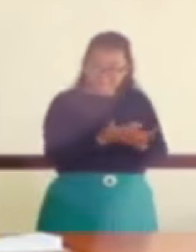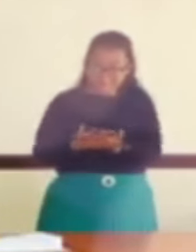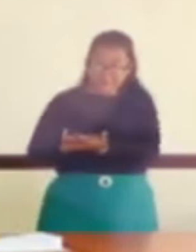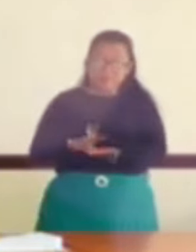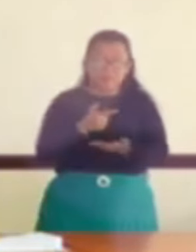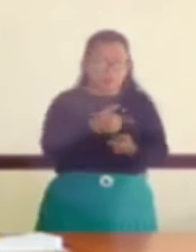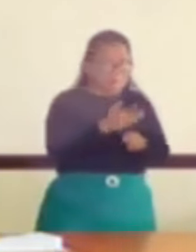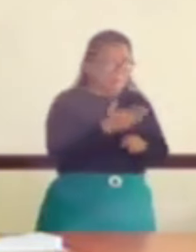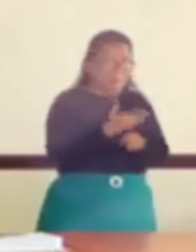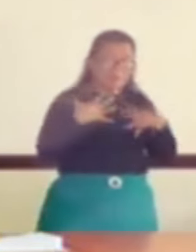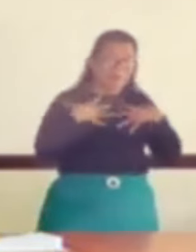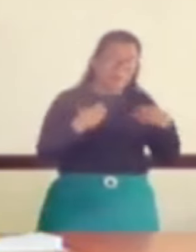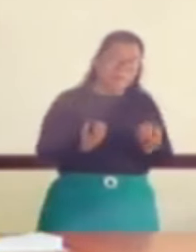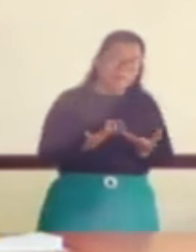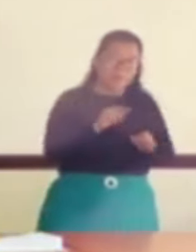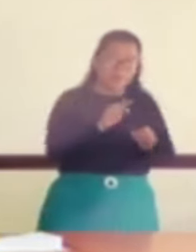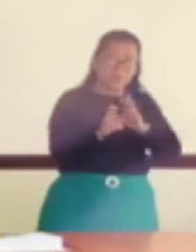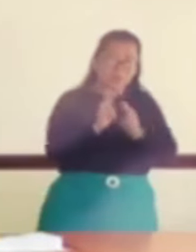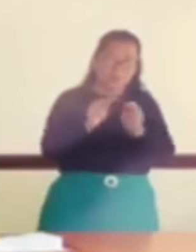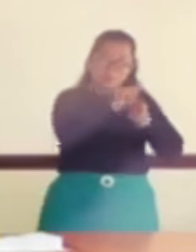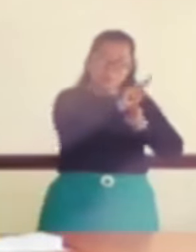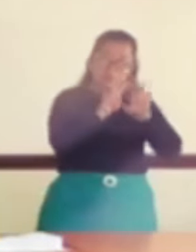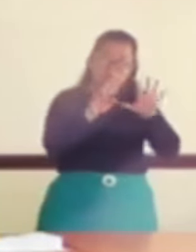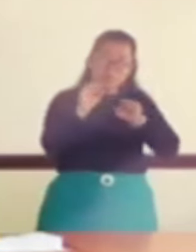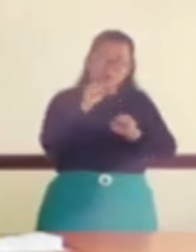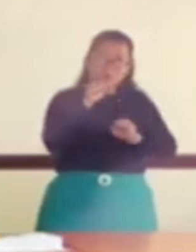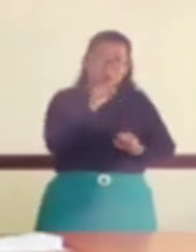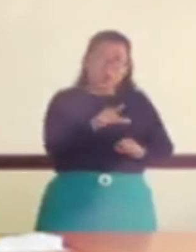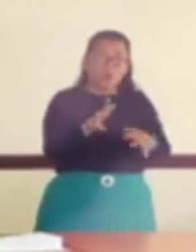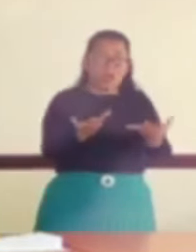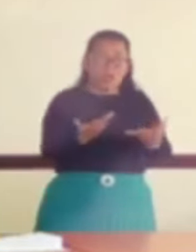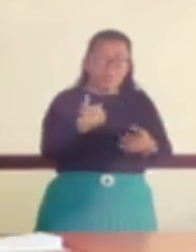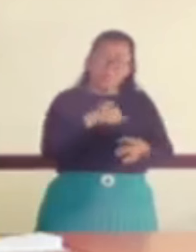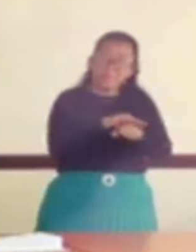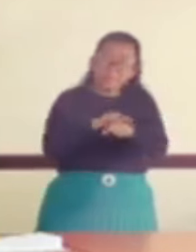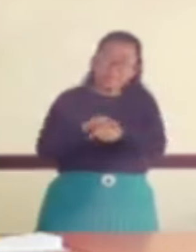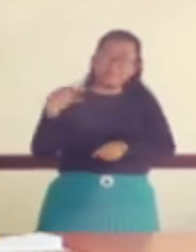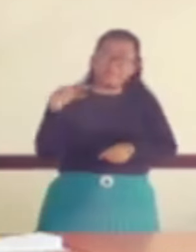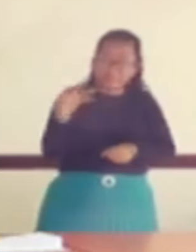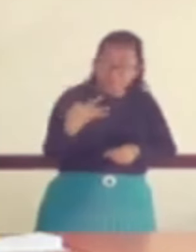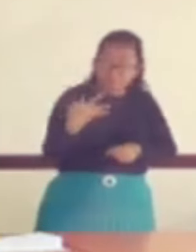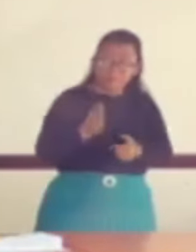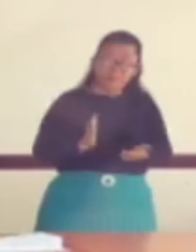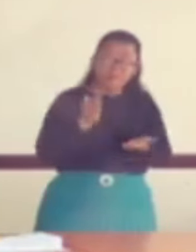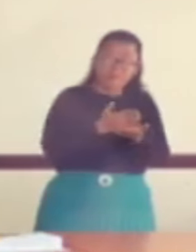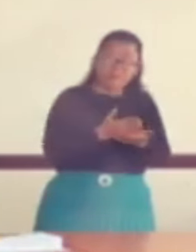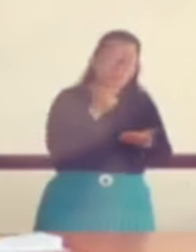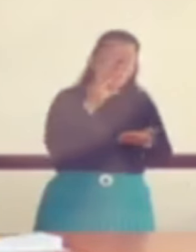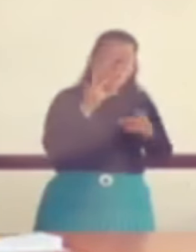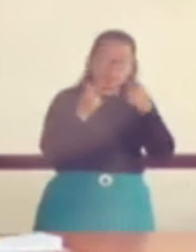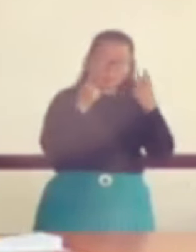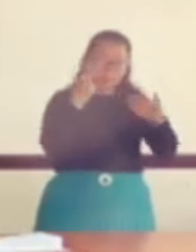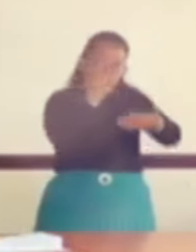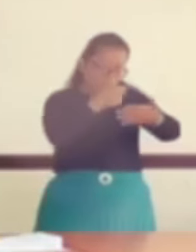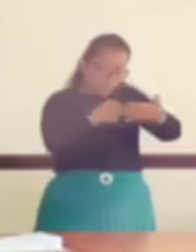salud. Respecto a las 170 denuncias, solo hacer la referencia y la invitación de visitar el tablero de los expedientes de